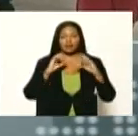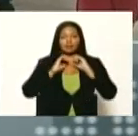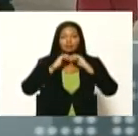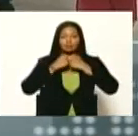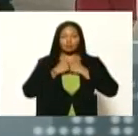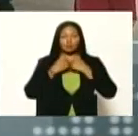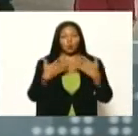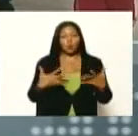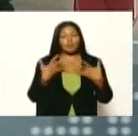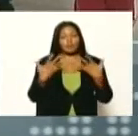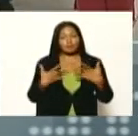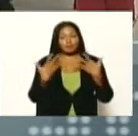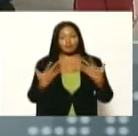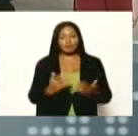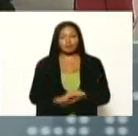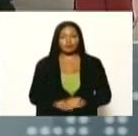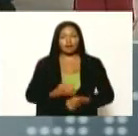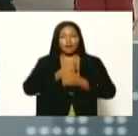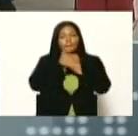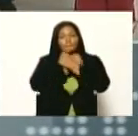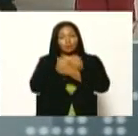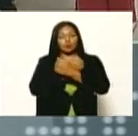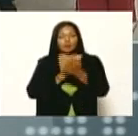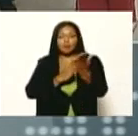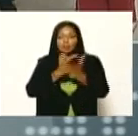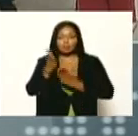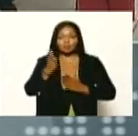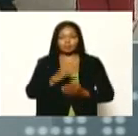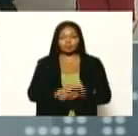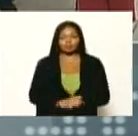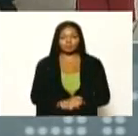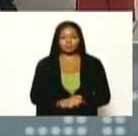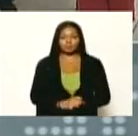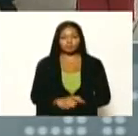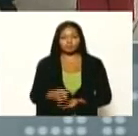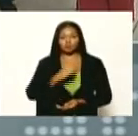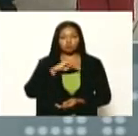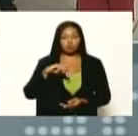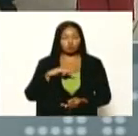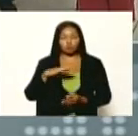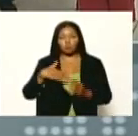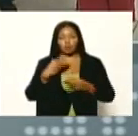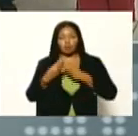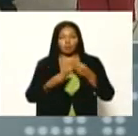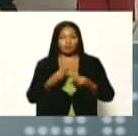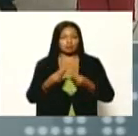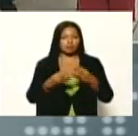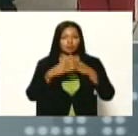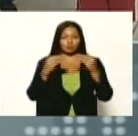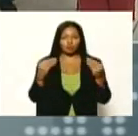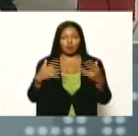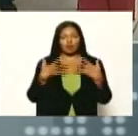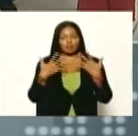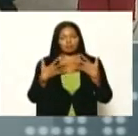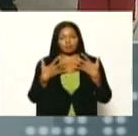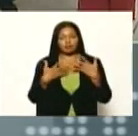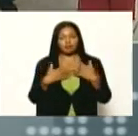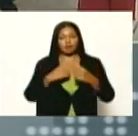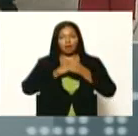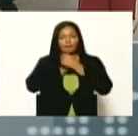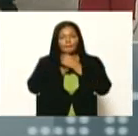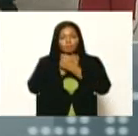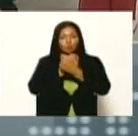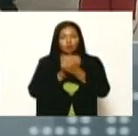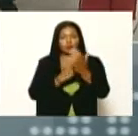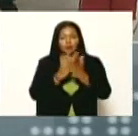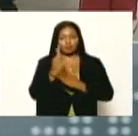con alegría, amor y lealtad somos capaces de todo. Alegría, amor